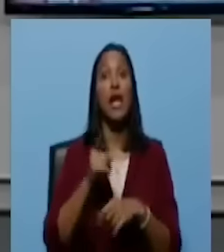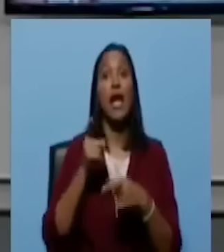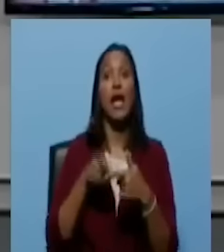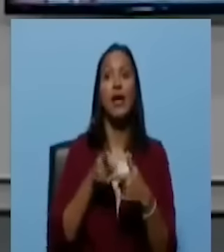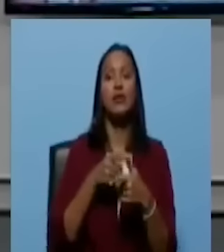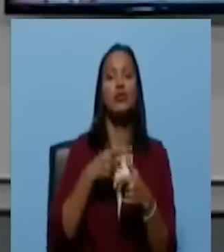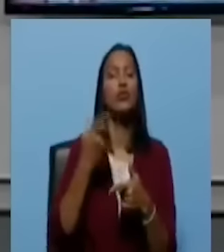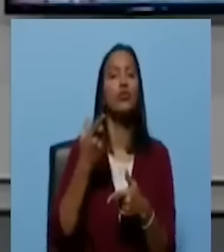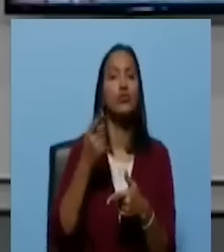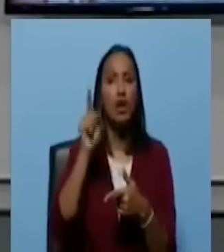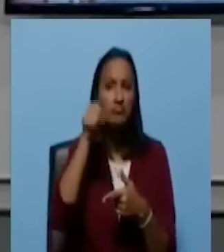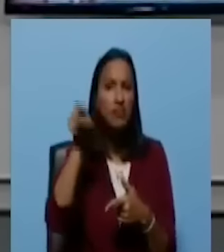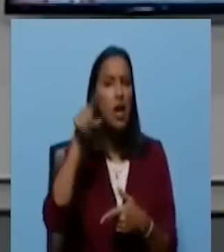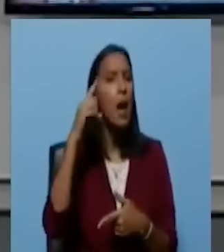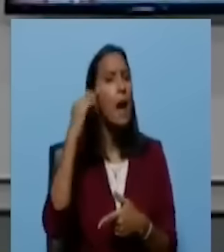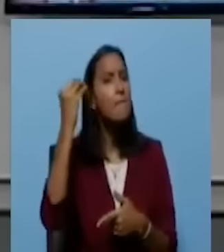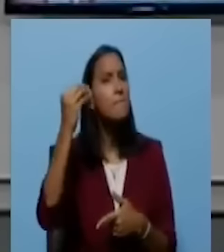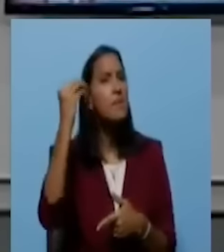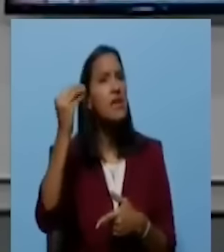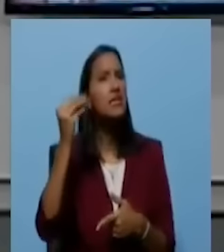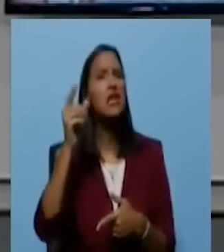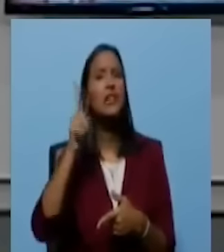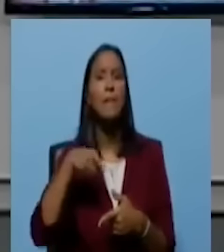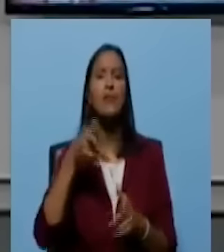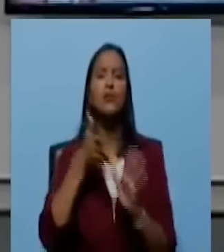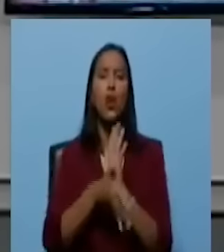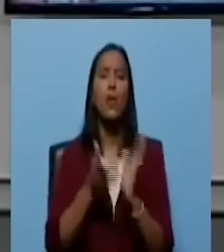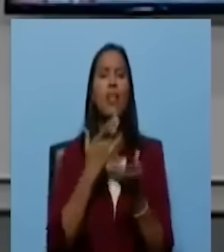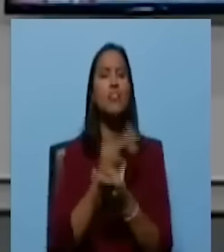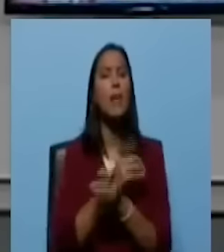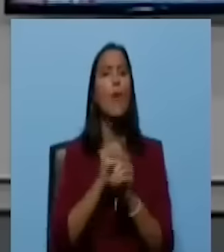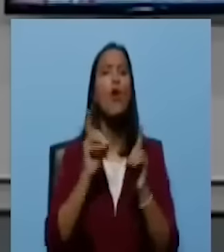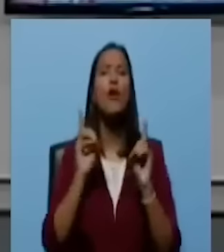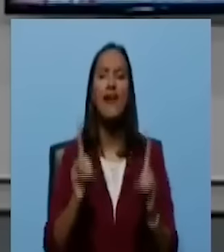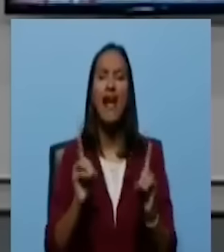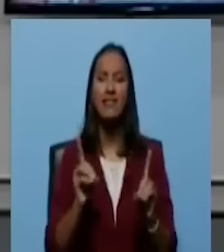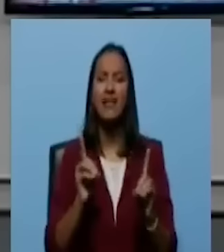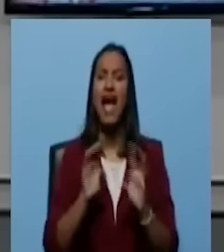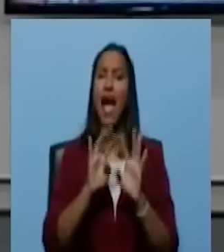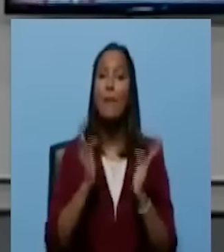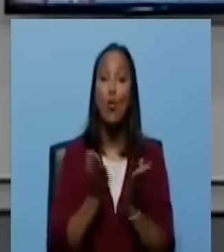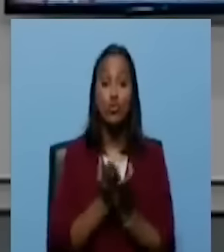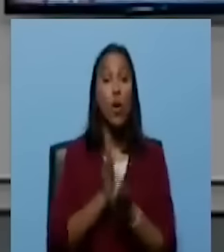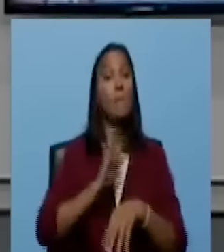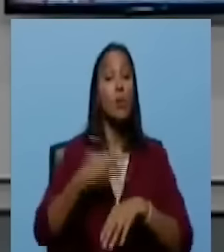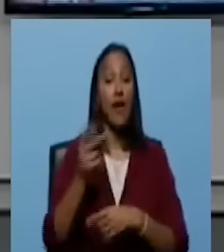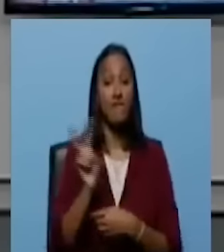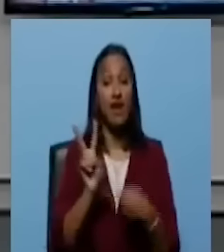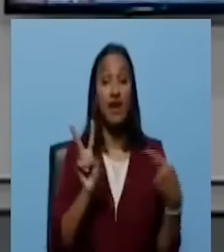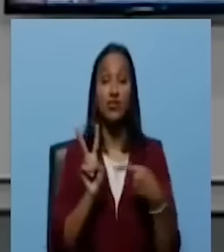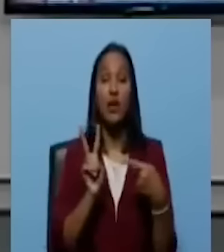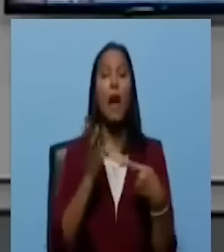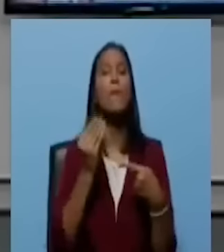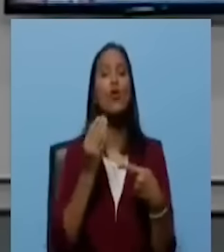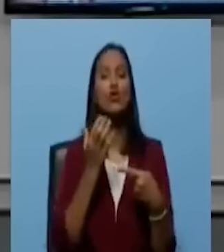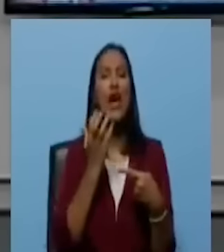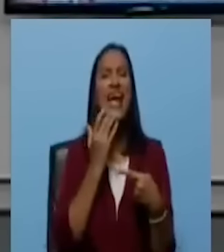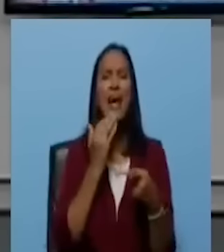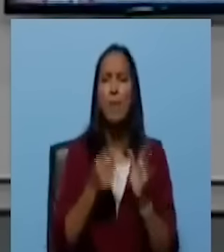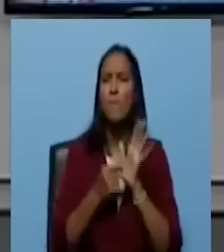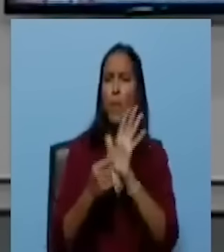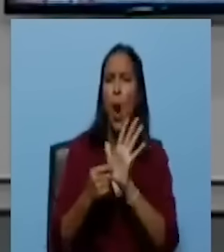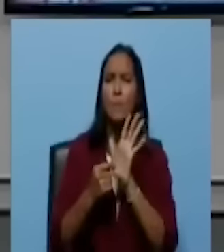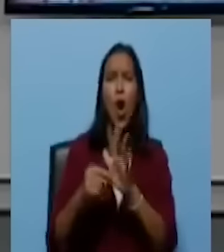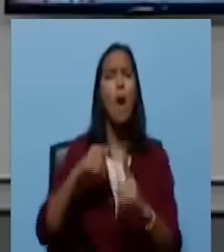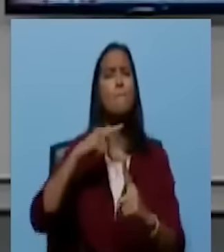importante para las democracias del mundo, donde Venezuela ha sido ejemplo de no injerencia y de